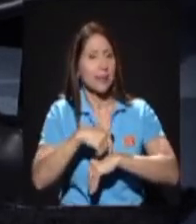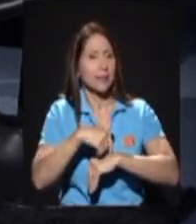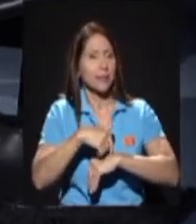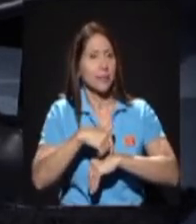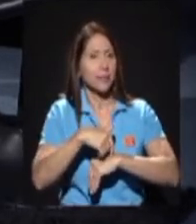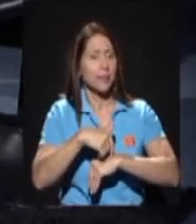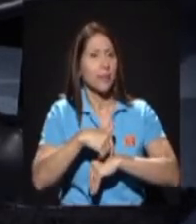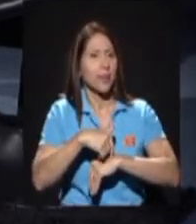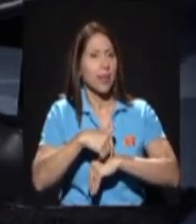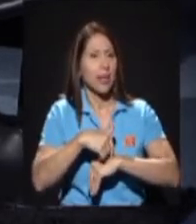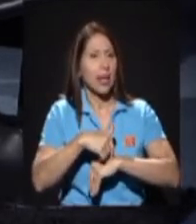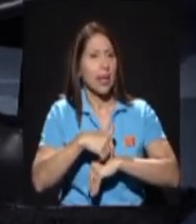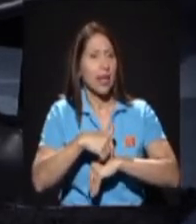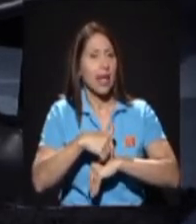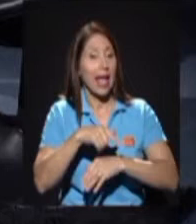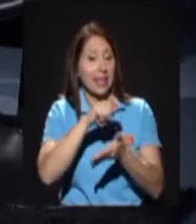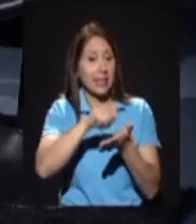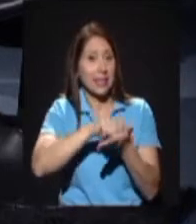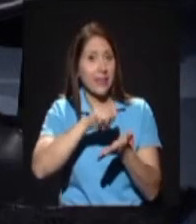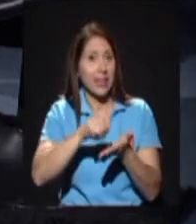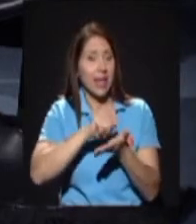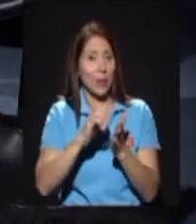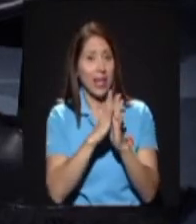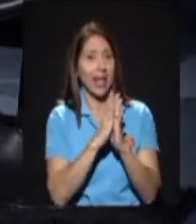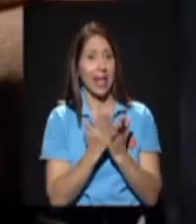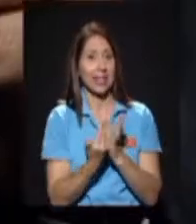y creo que más, este libro